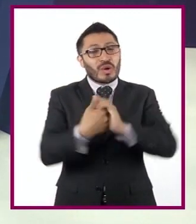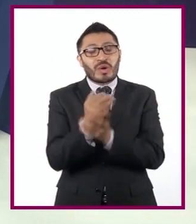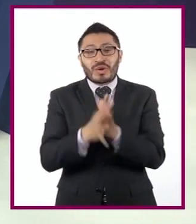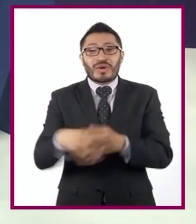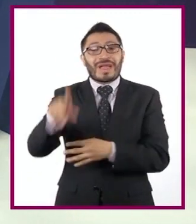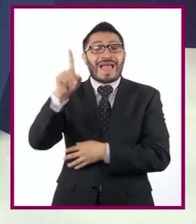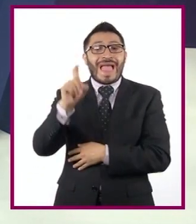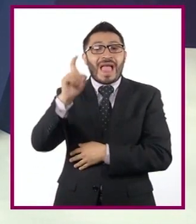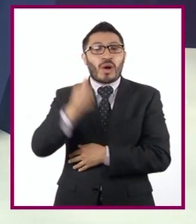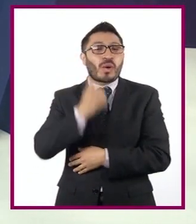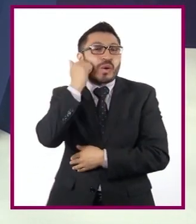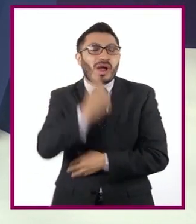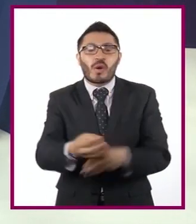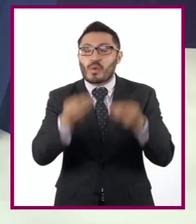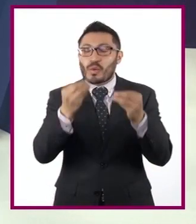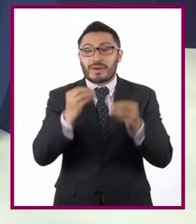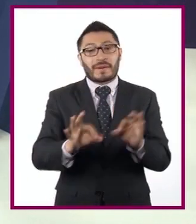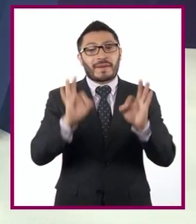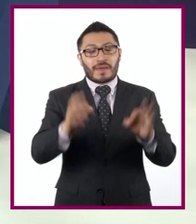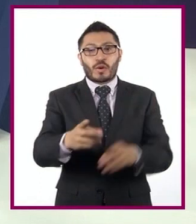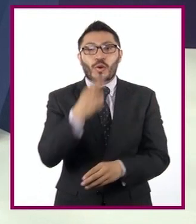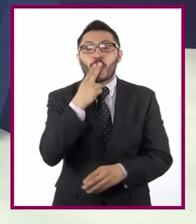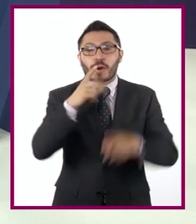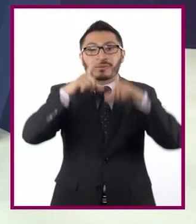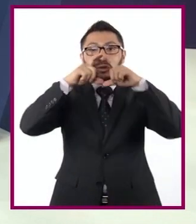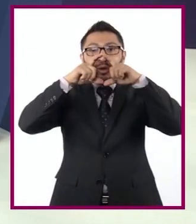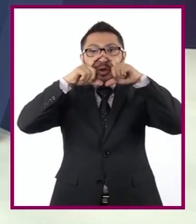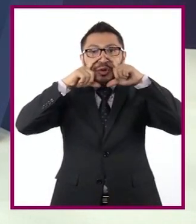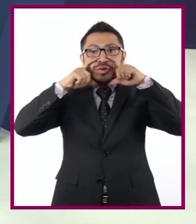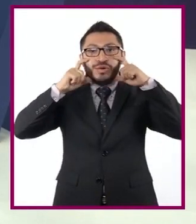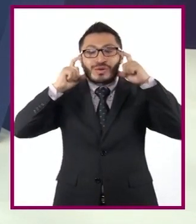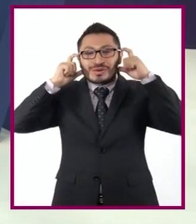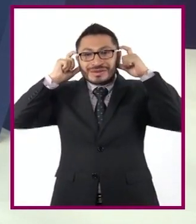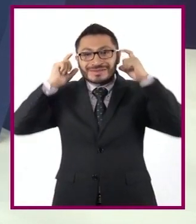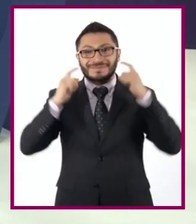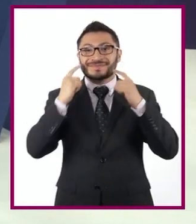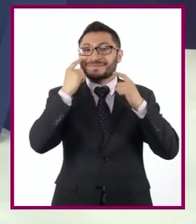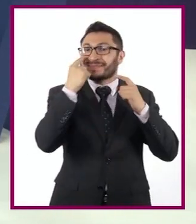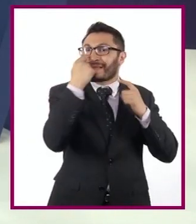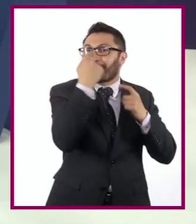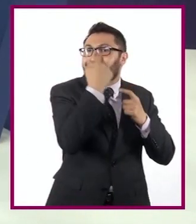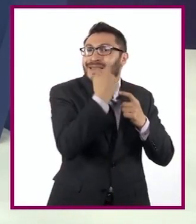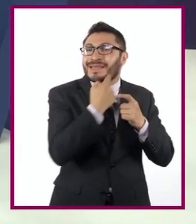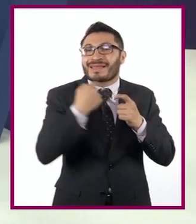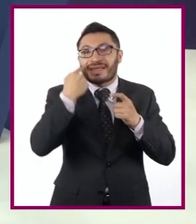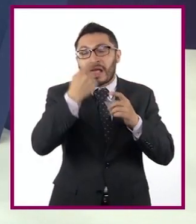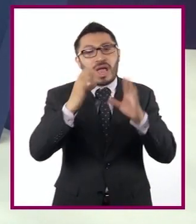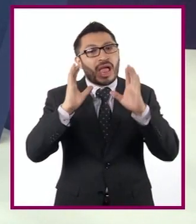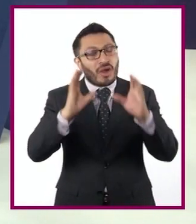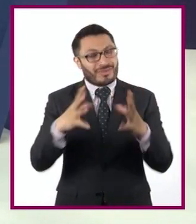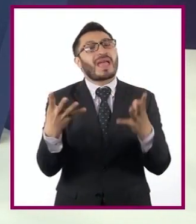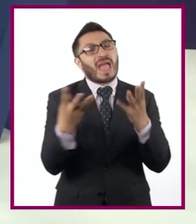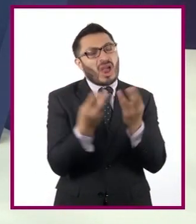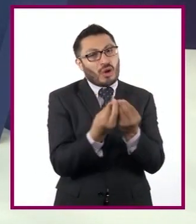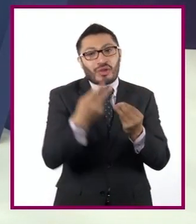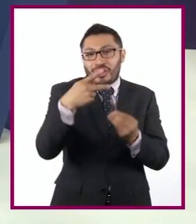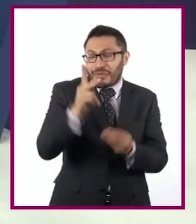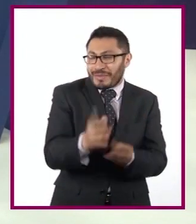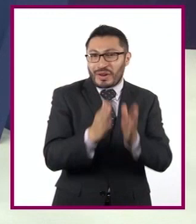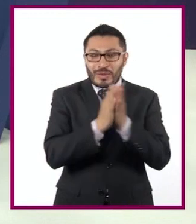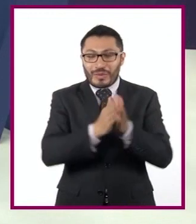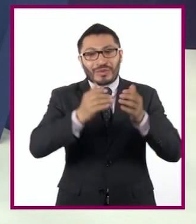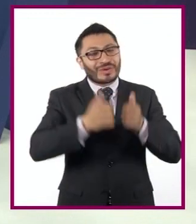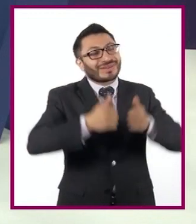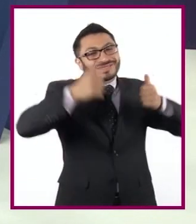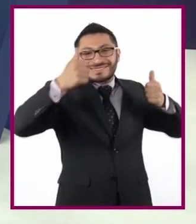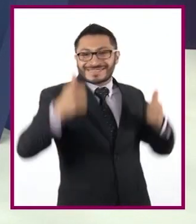abundante jabón, usando el cubrebocas adecuadamente de forma que abarque nariz y boca. Y aunque juntos, guardar y pedir la sana